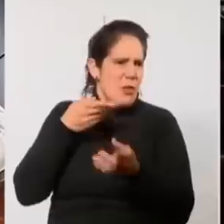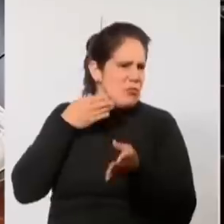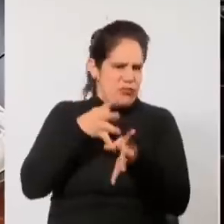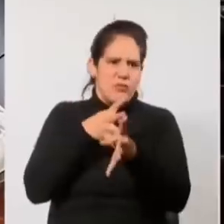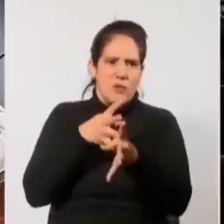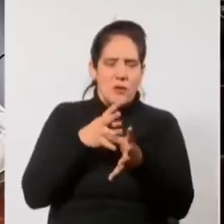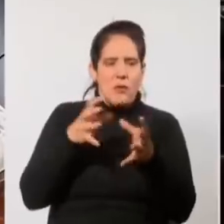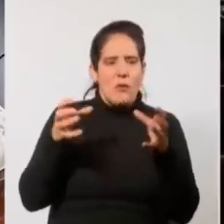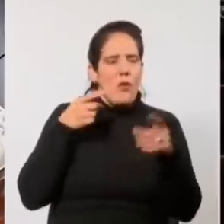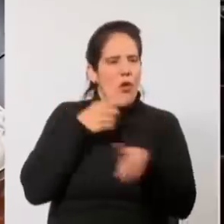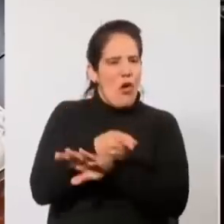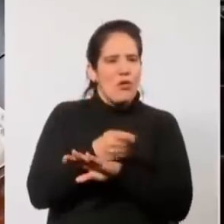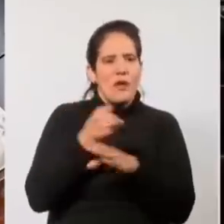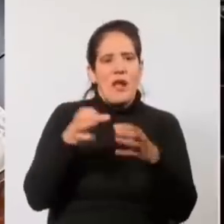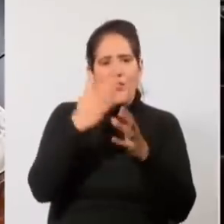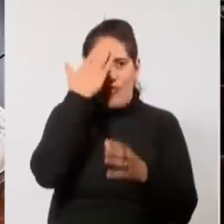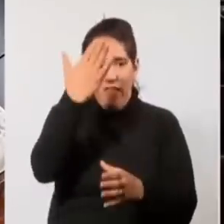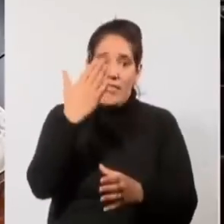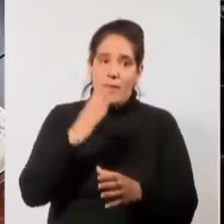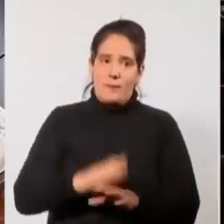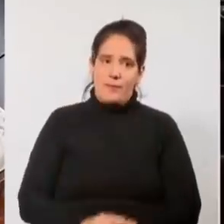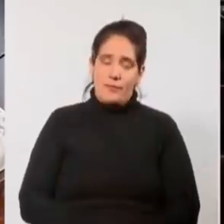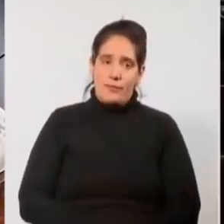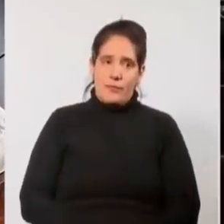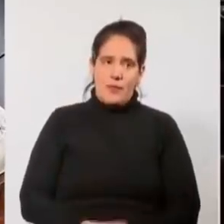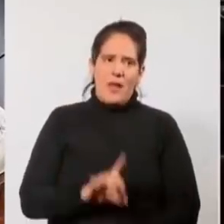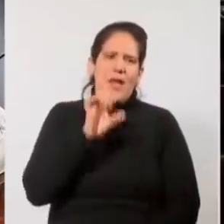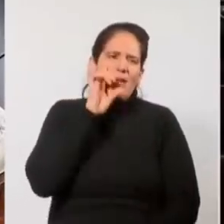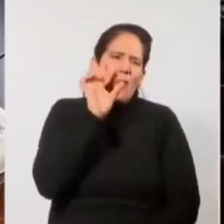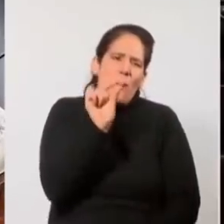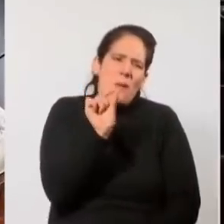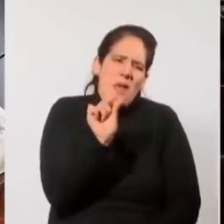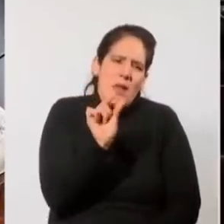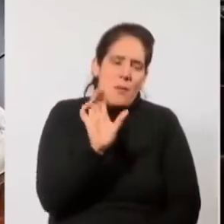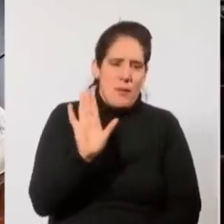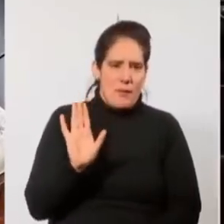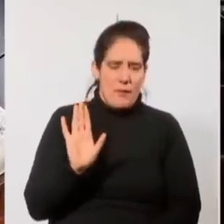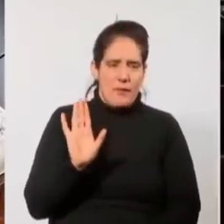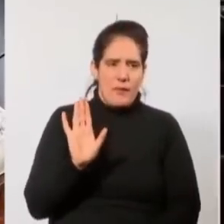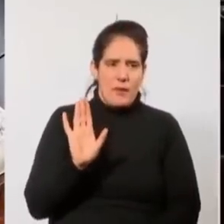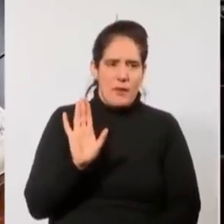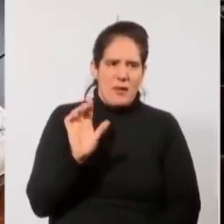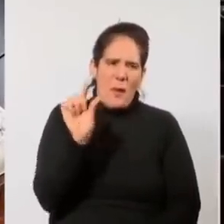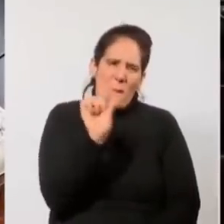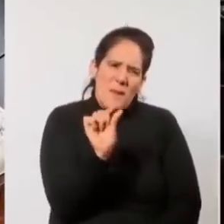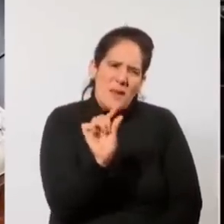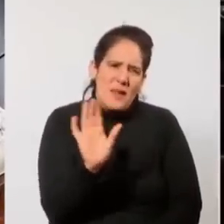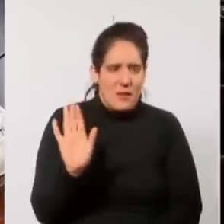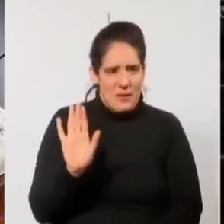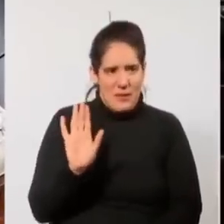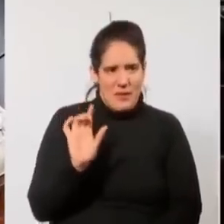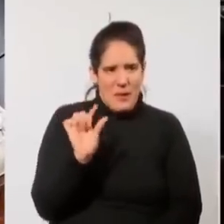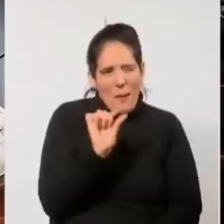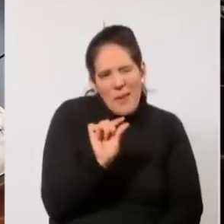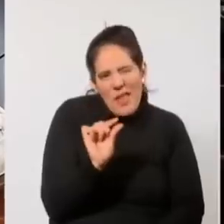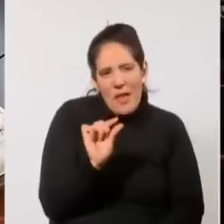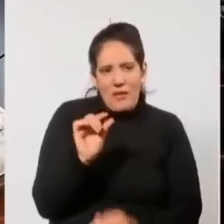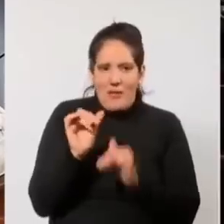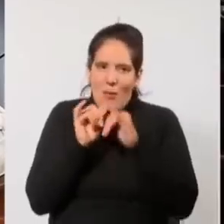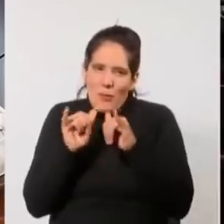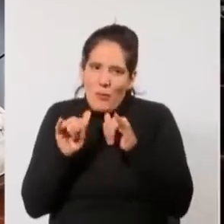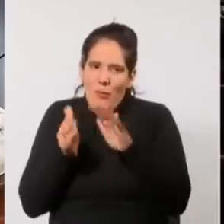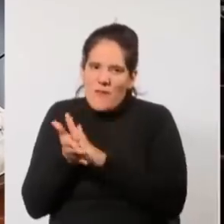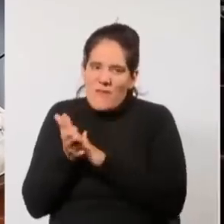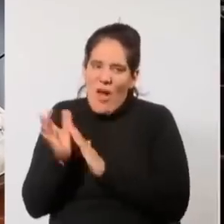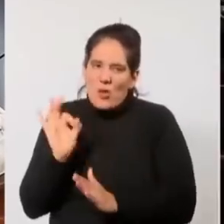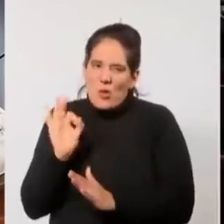Es parte de una pequeña, mínima miserable campañita